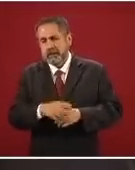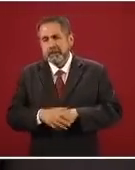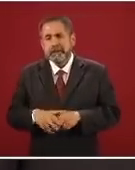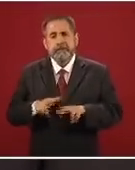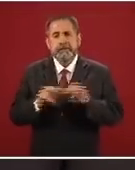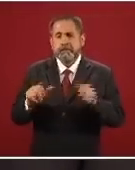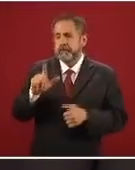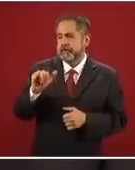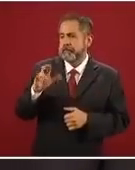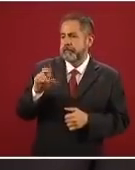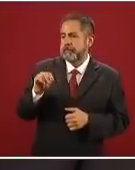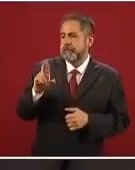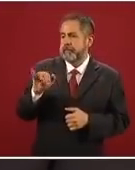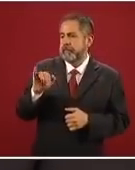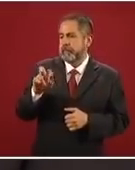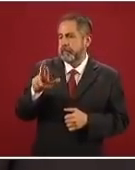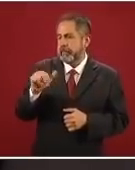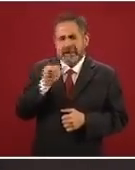ni Librado Rivera,